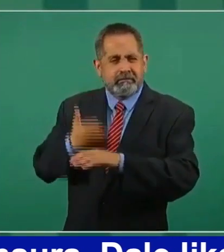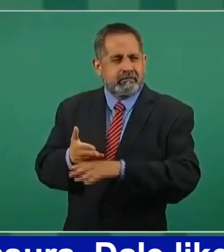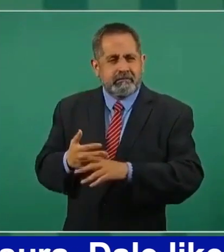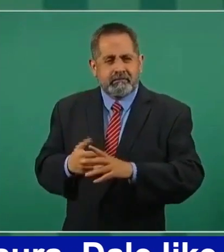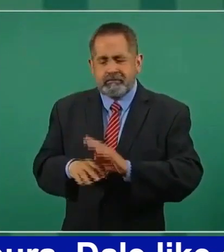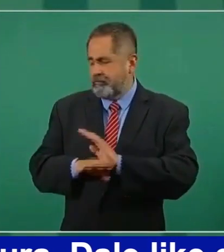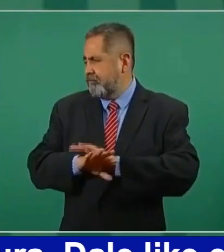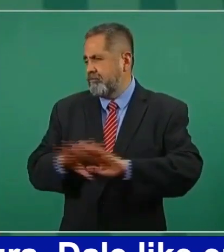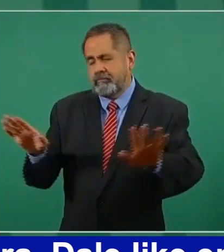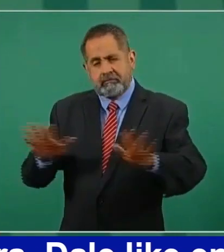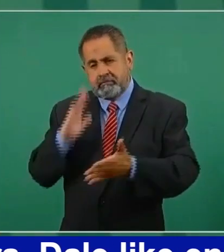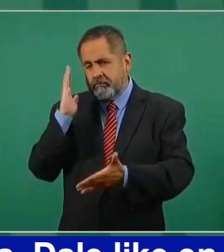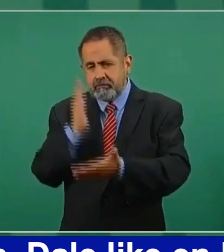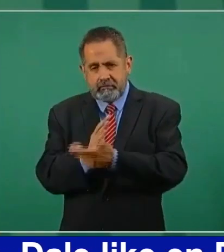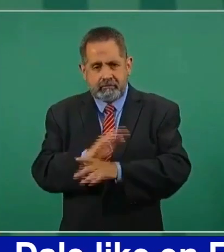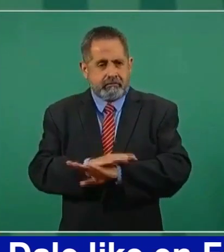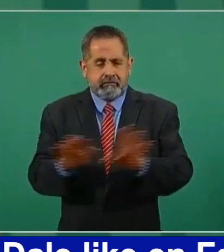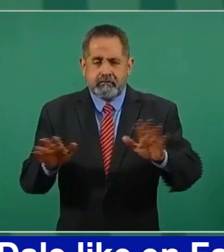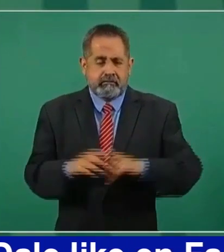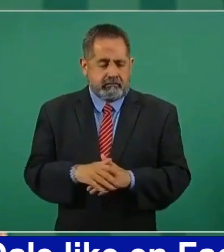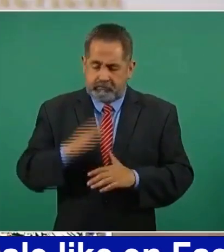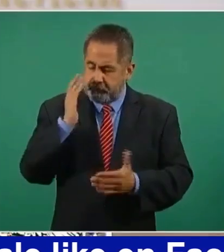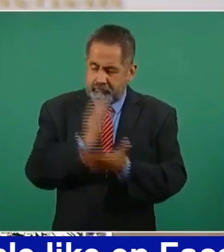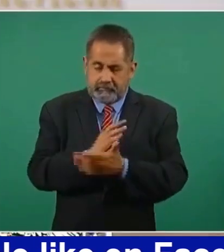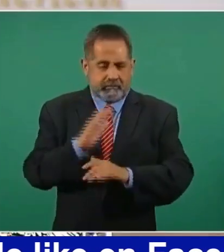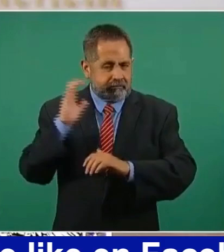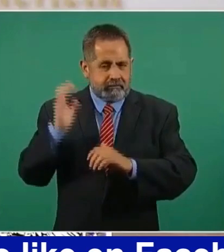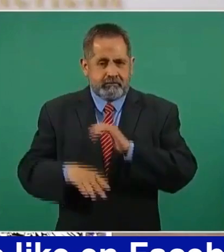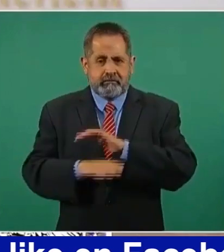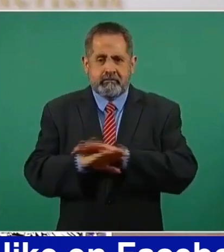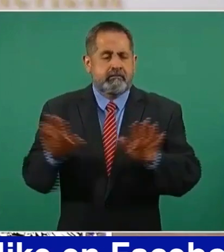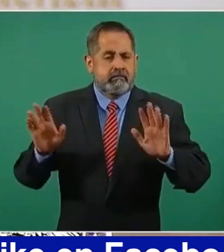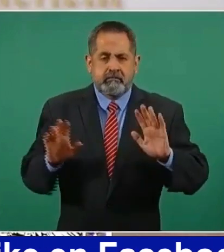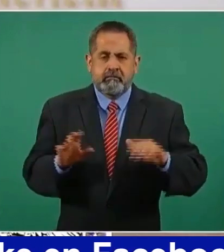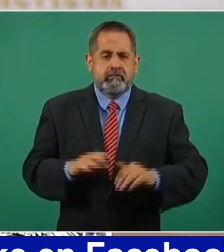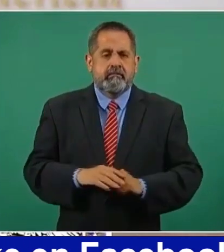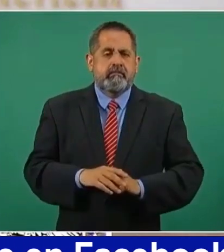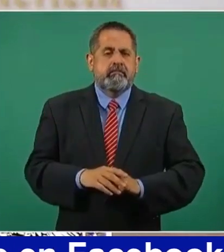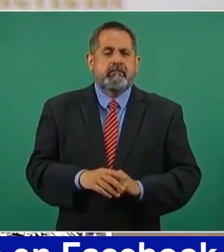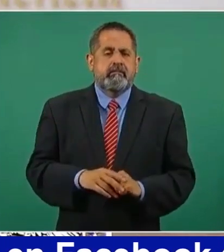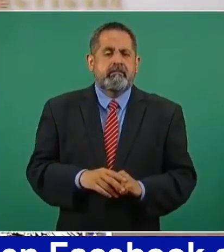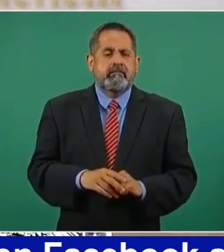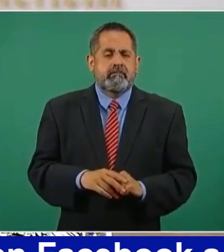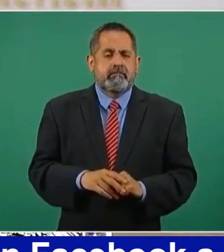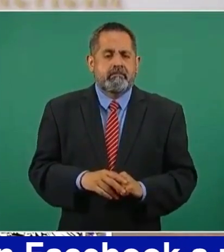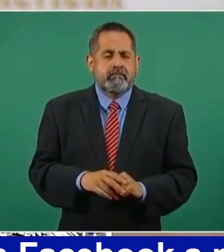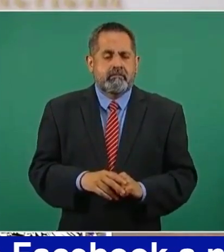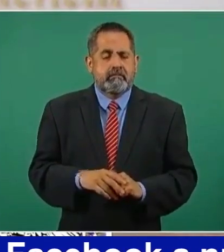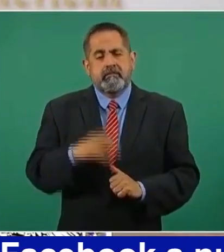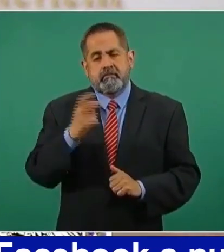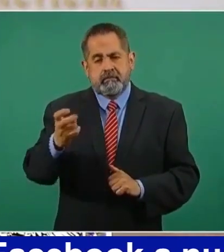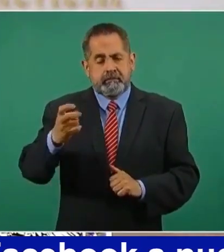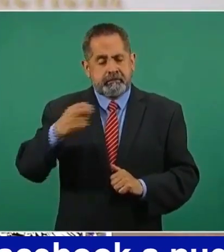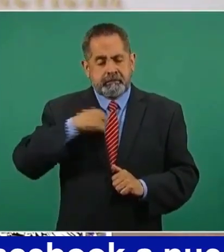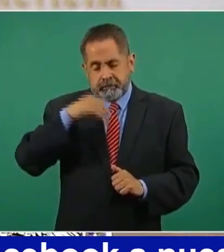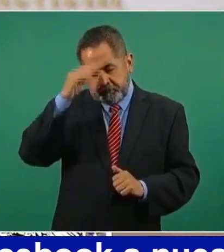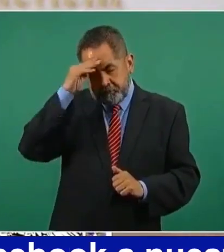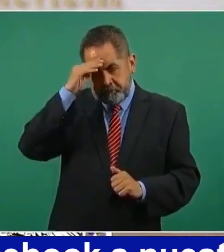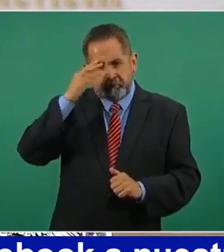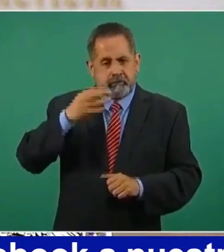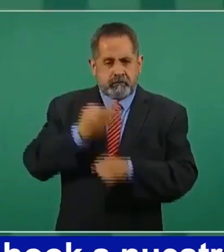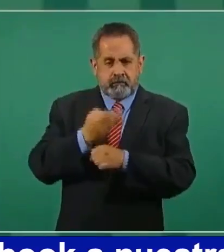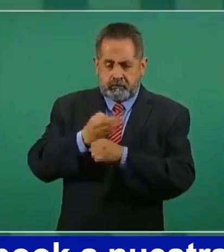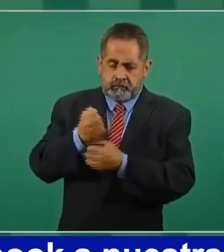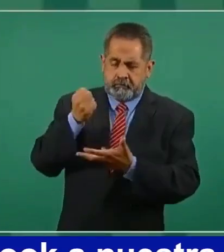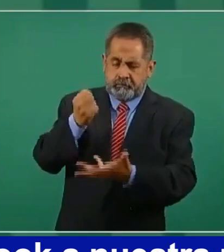Entonces ya se acabó la robadera. Entonces por eso tenemos presupuesto.